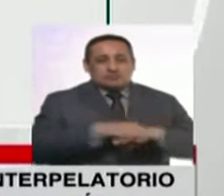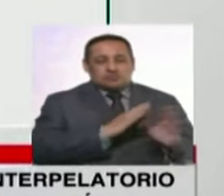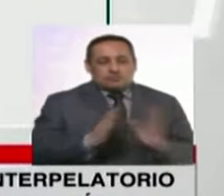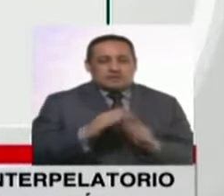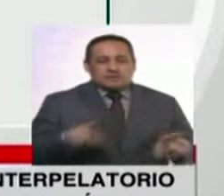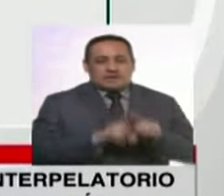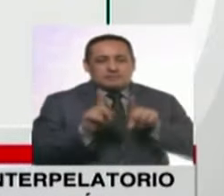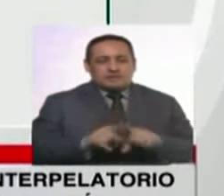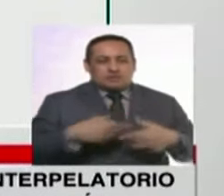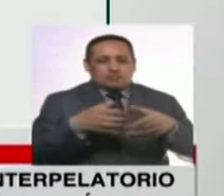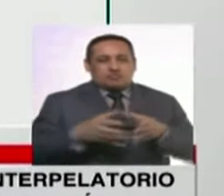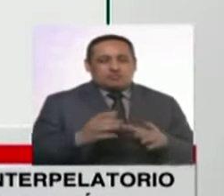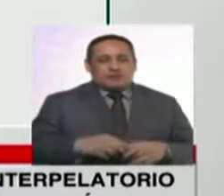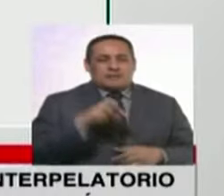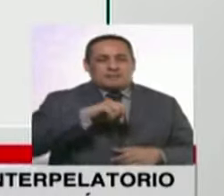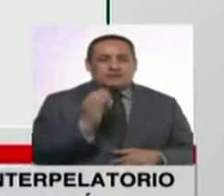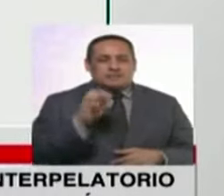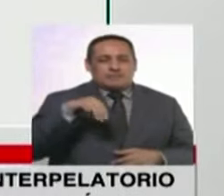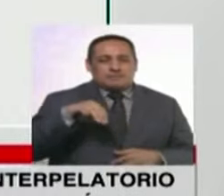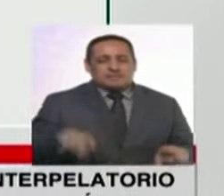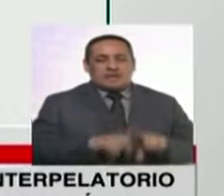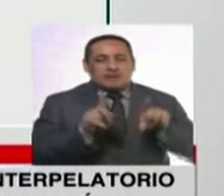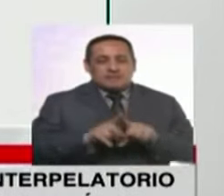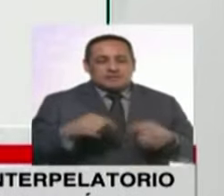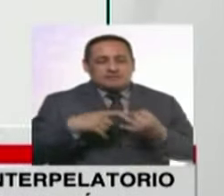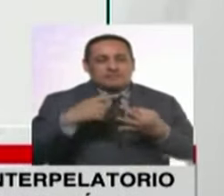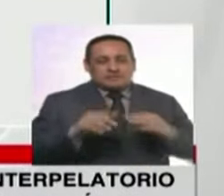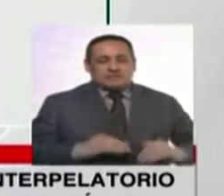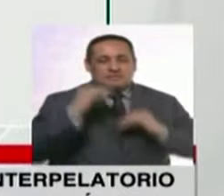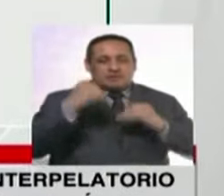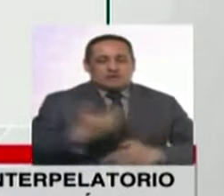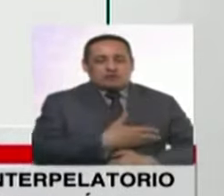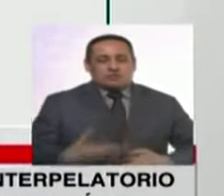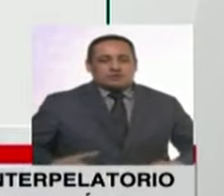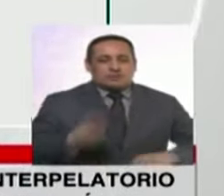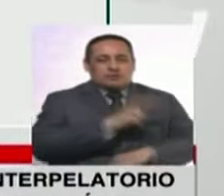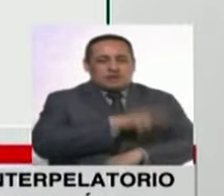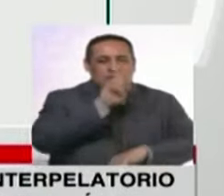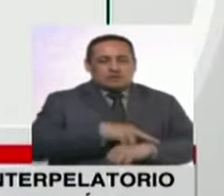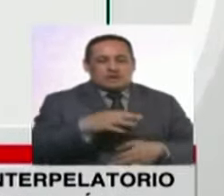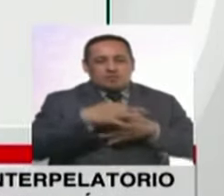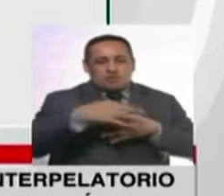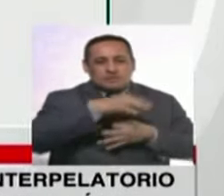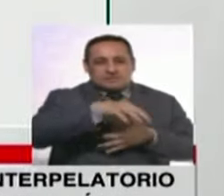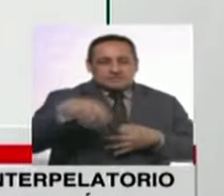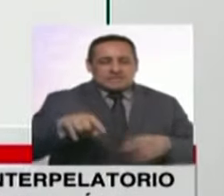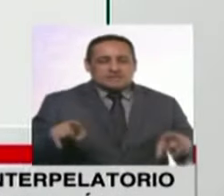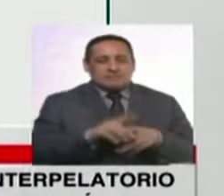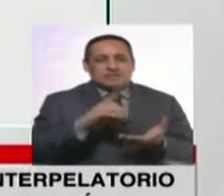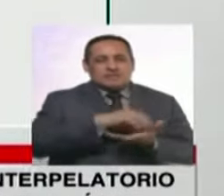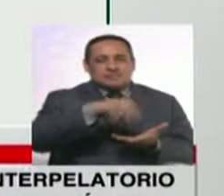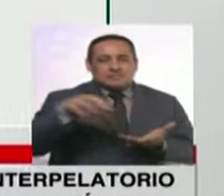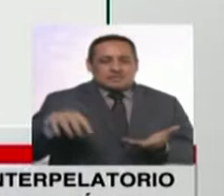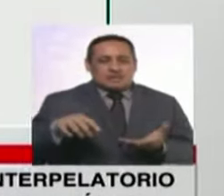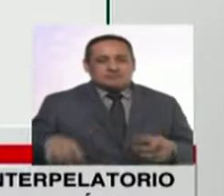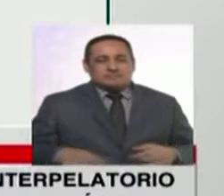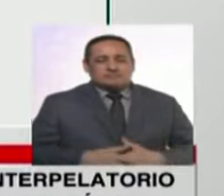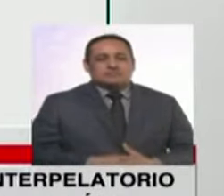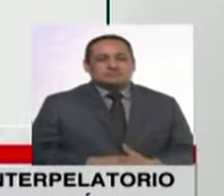estratégicos multisectoriales y en los planes del nivel de gobierno regional provincial y distrital